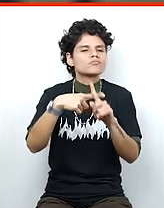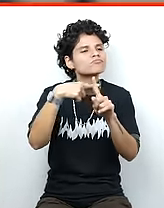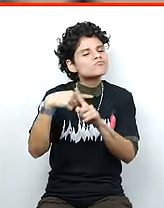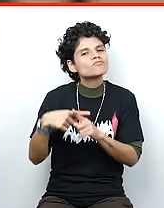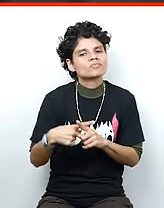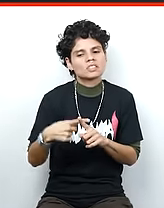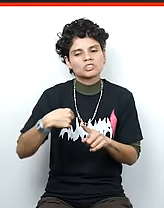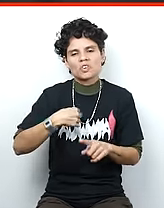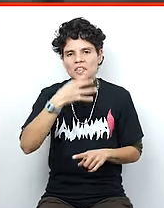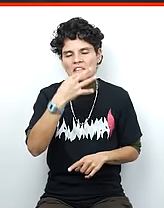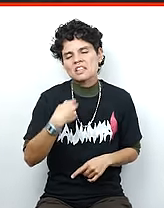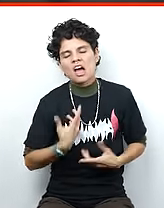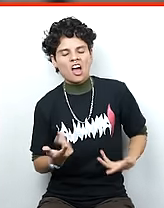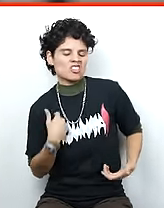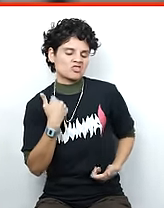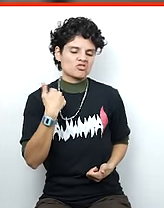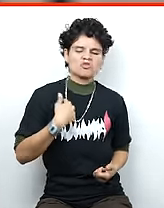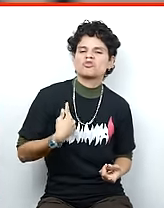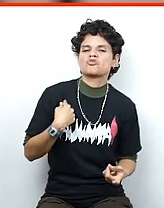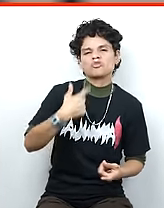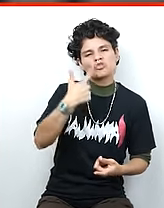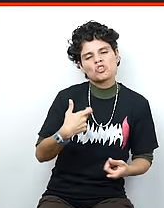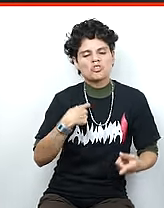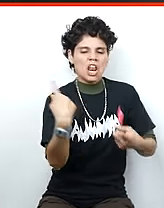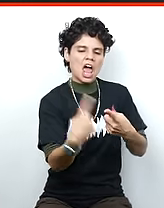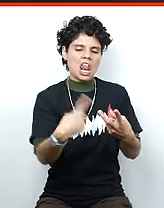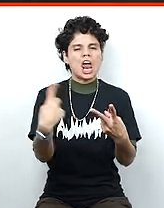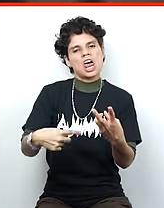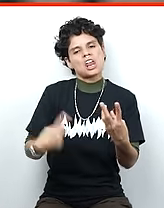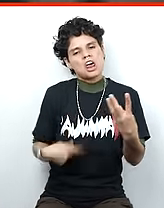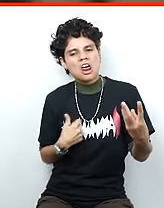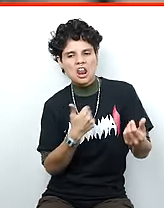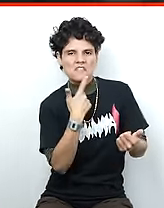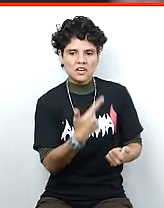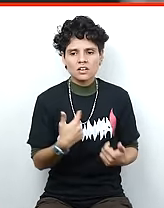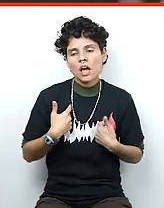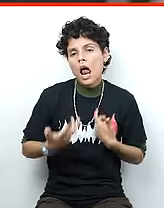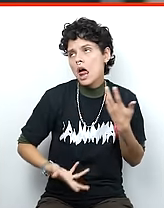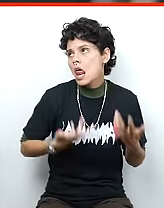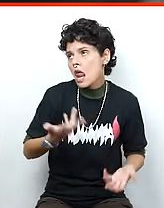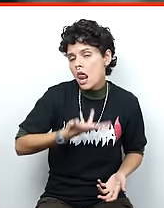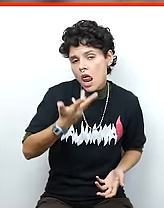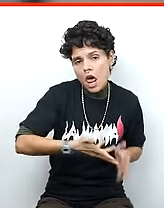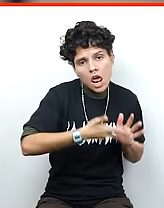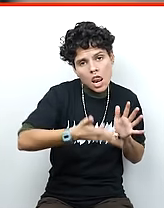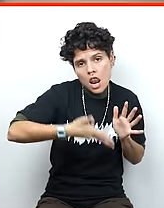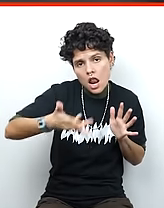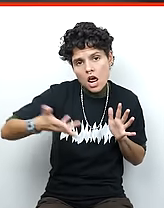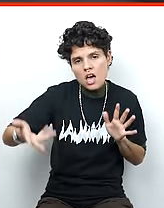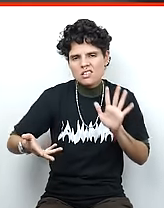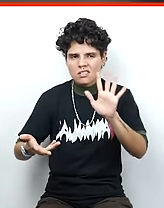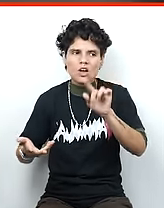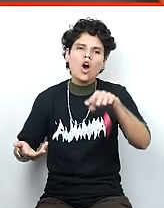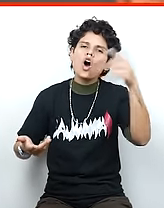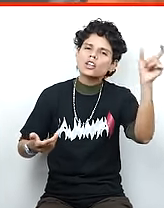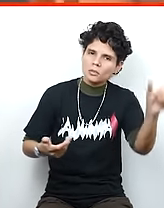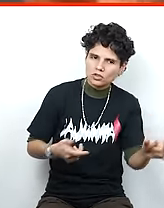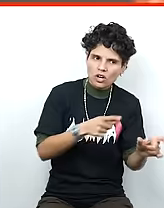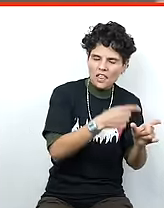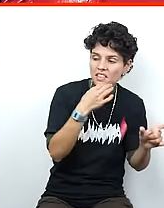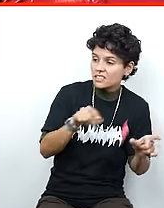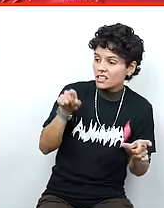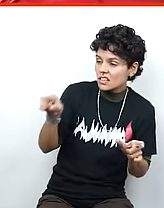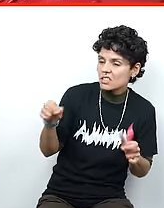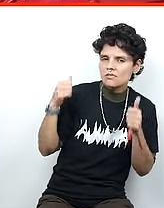porque uno de la boca de uno puede decir, ay, yo soy este, yo esto, esto, esto, esto, y al final es tu boca. Pero si ya viene alguien más y te dice, no, hermanos, hay